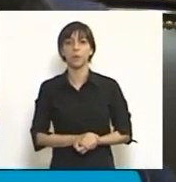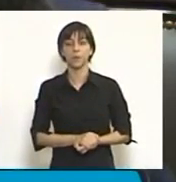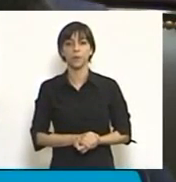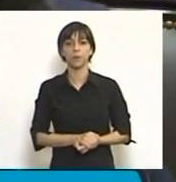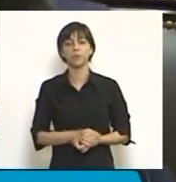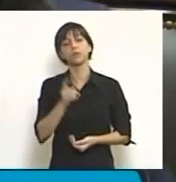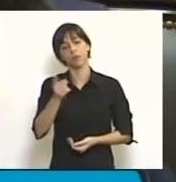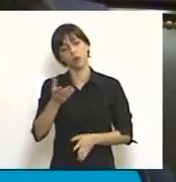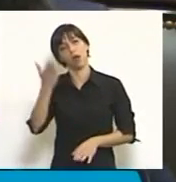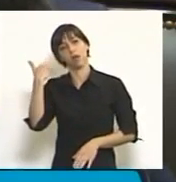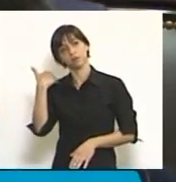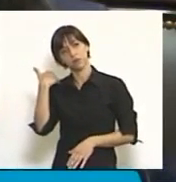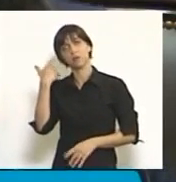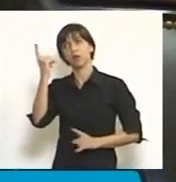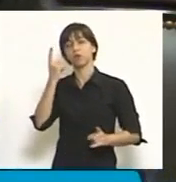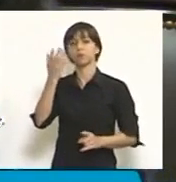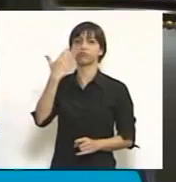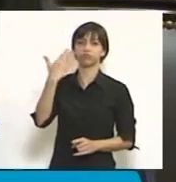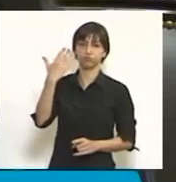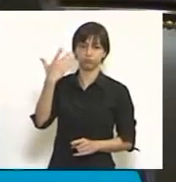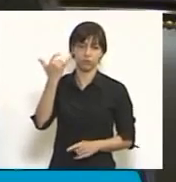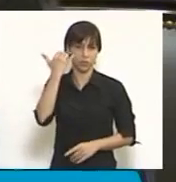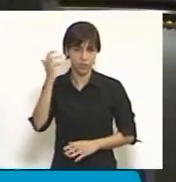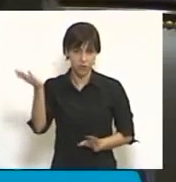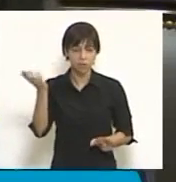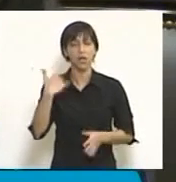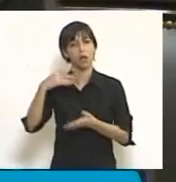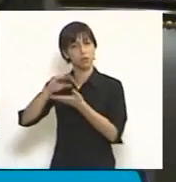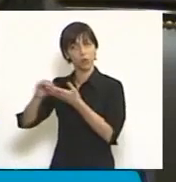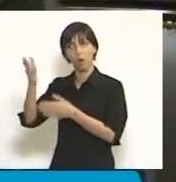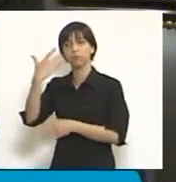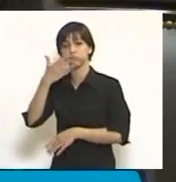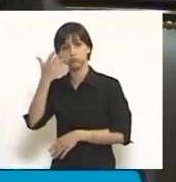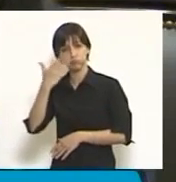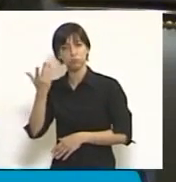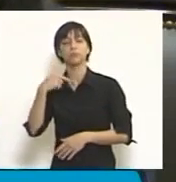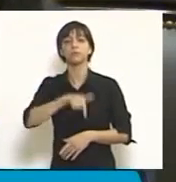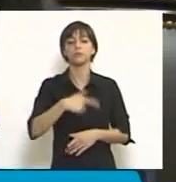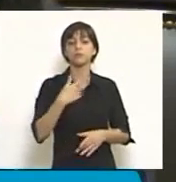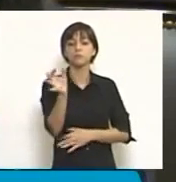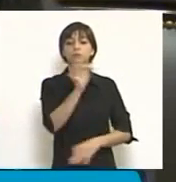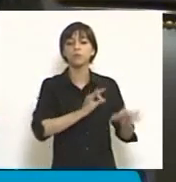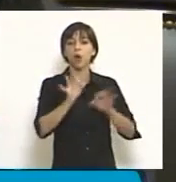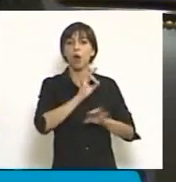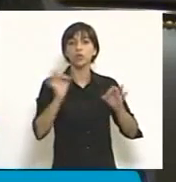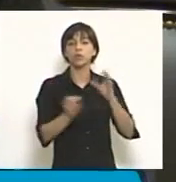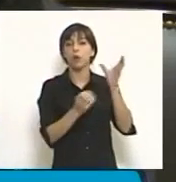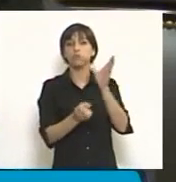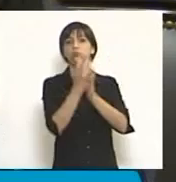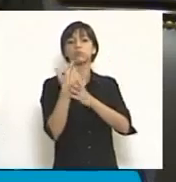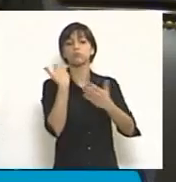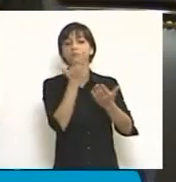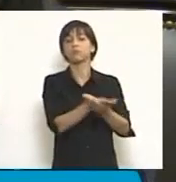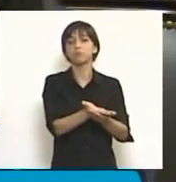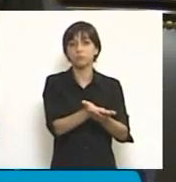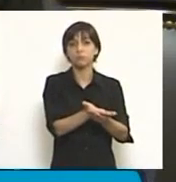mencionado quienes me precedieron en la palabra, que en la elaboración de este proyecto y